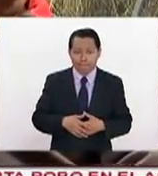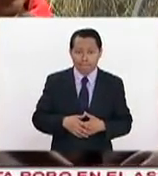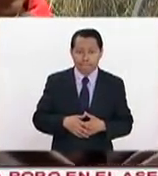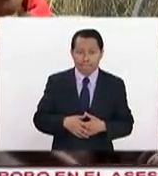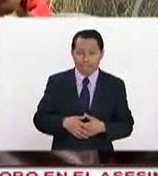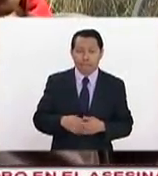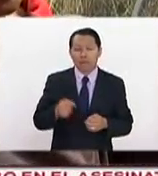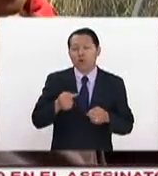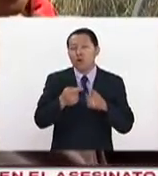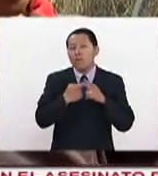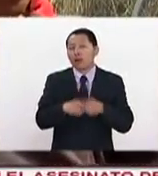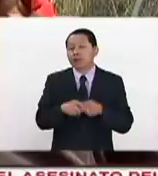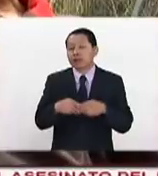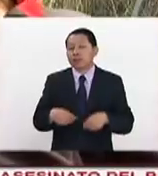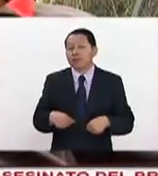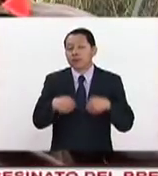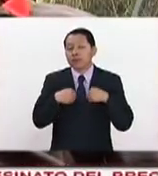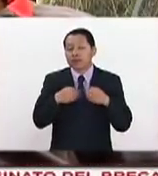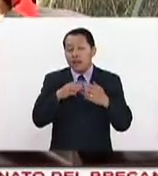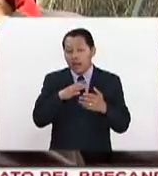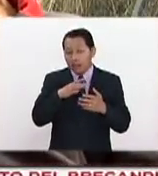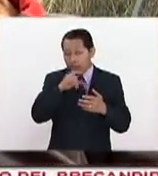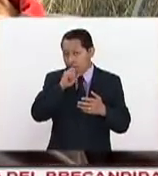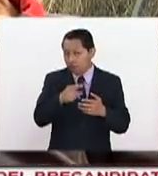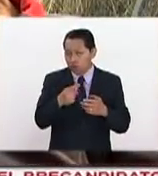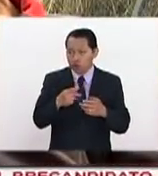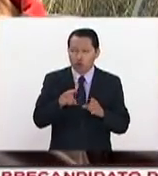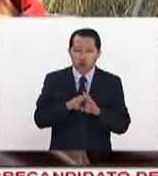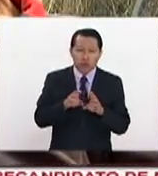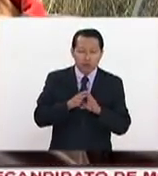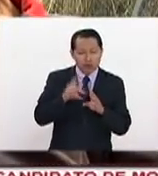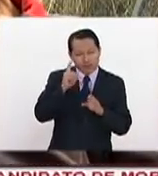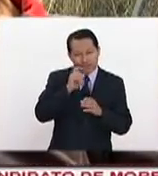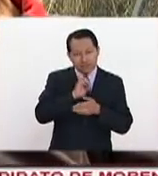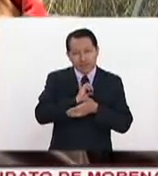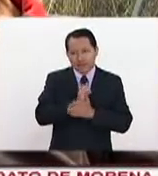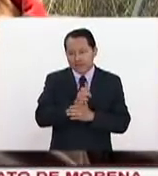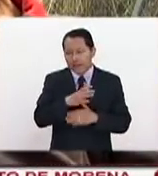ya empecé a vivir el estigma.